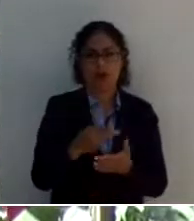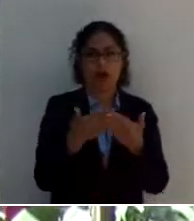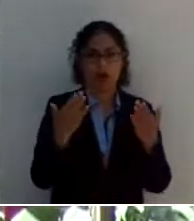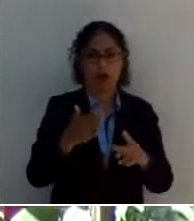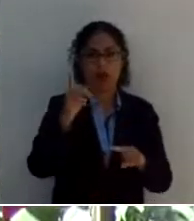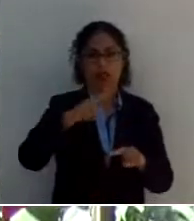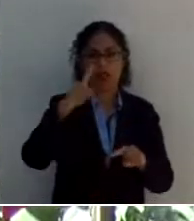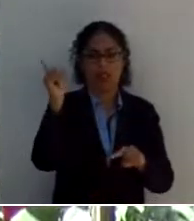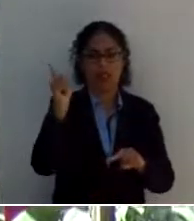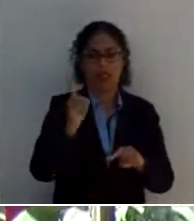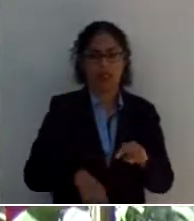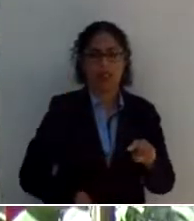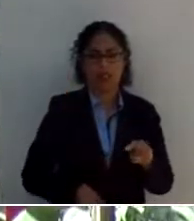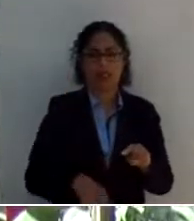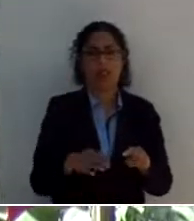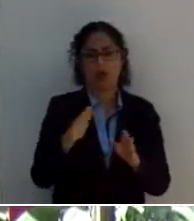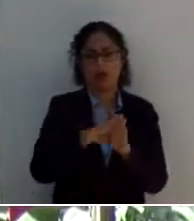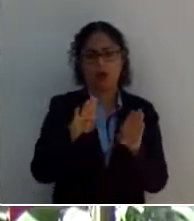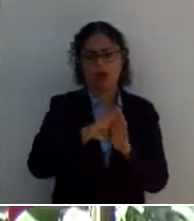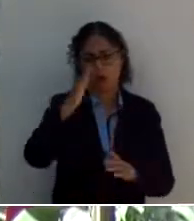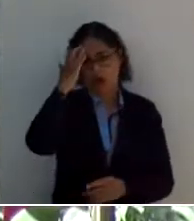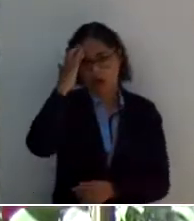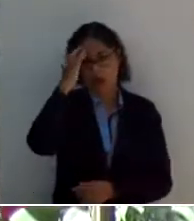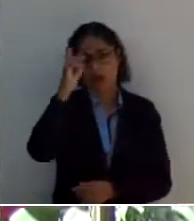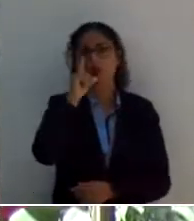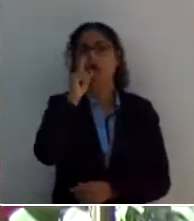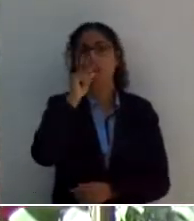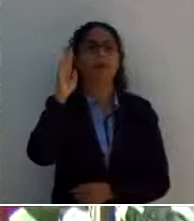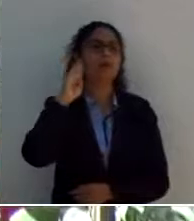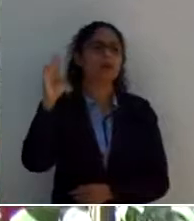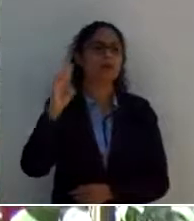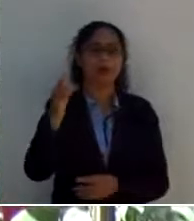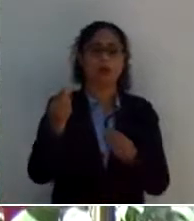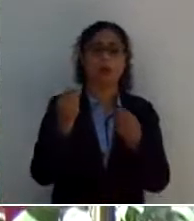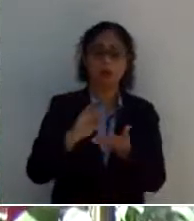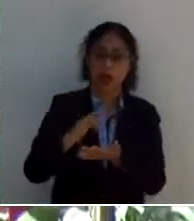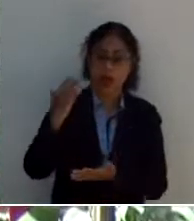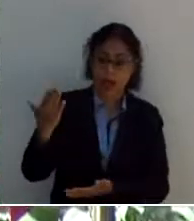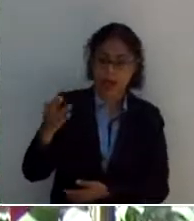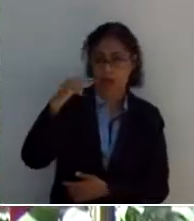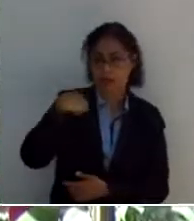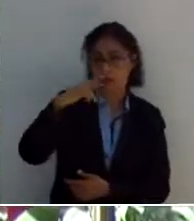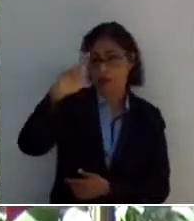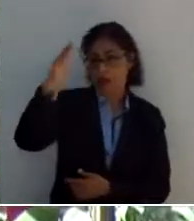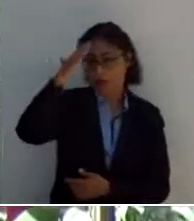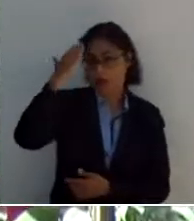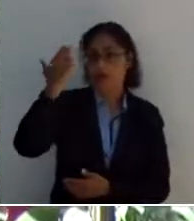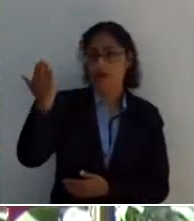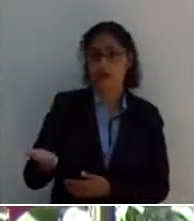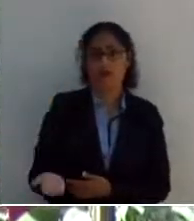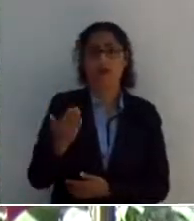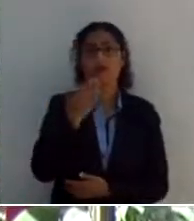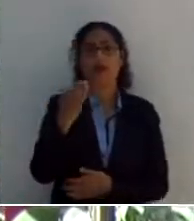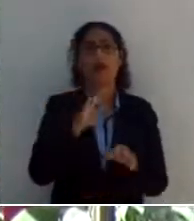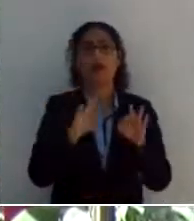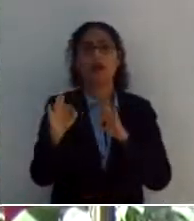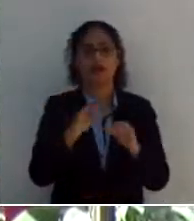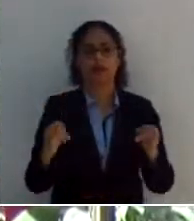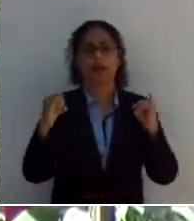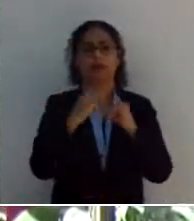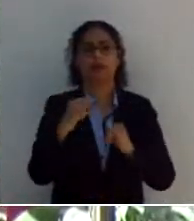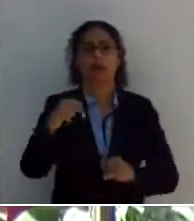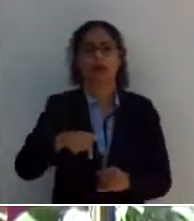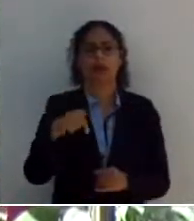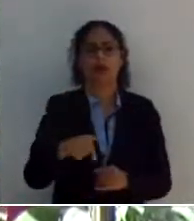llama y se conoce como Policía Michoacán. Muchas gracias. Comisario, va mi reconocimiento por el trabajo ahora al frente del Instituto,